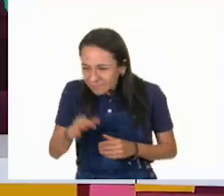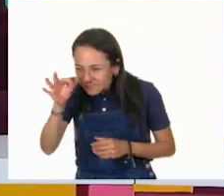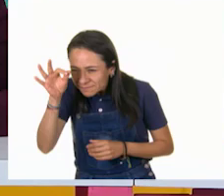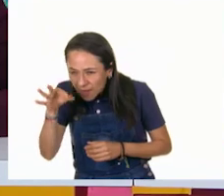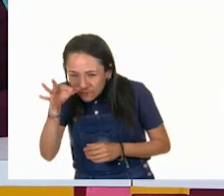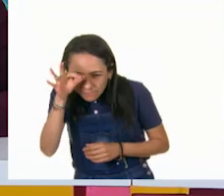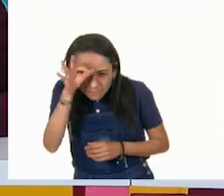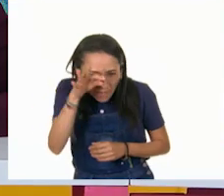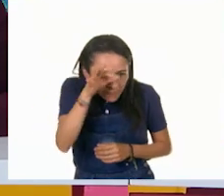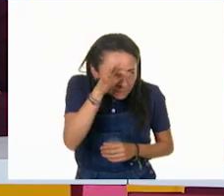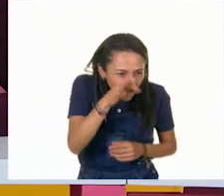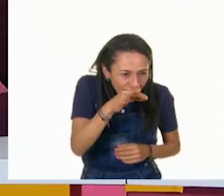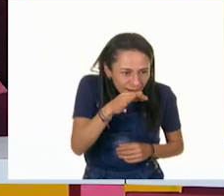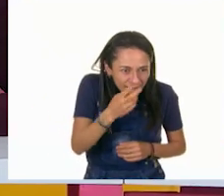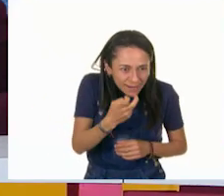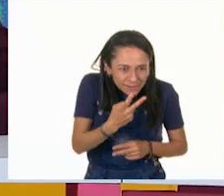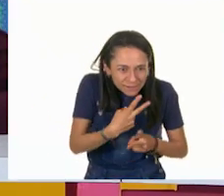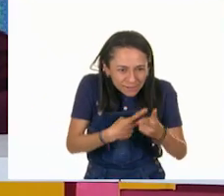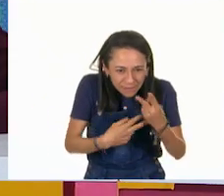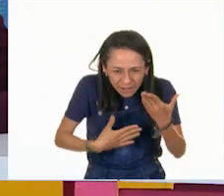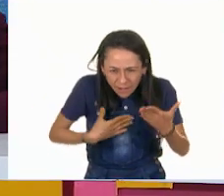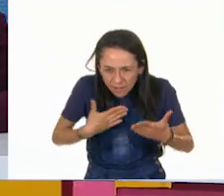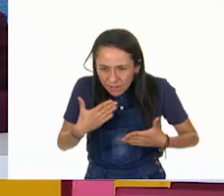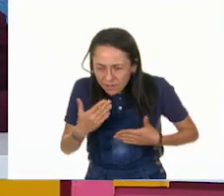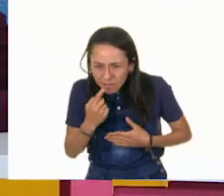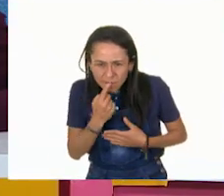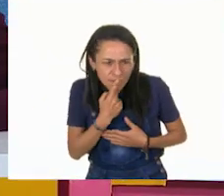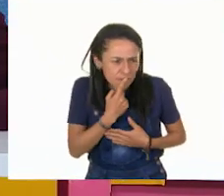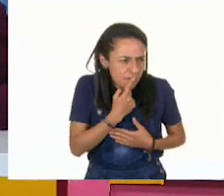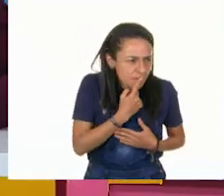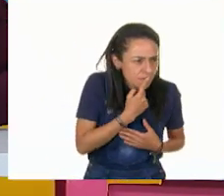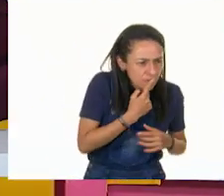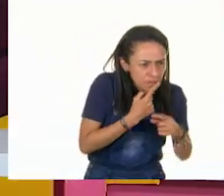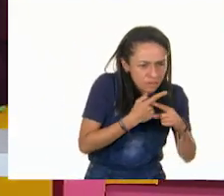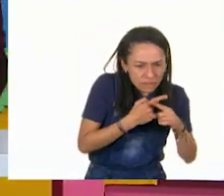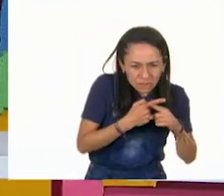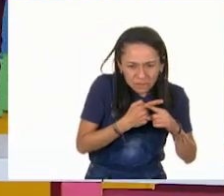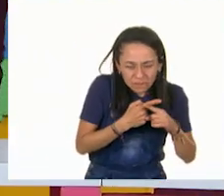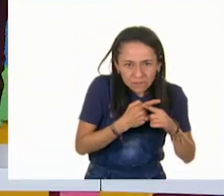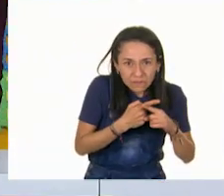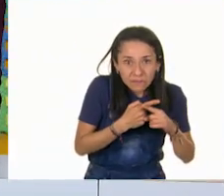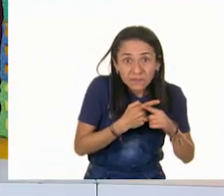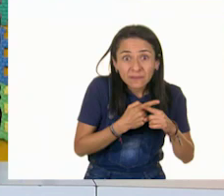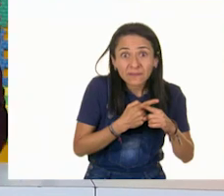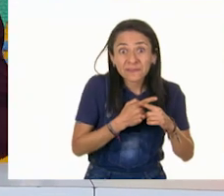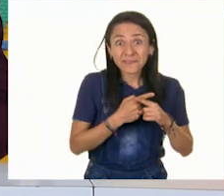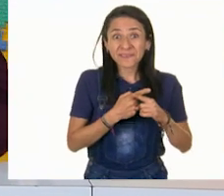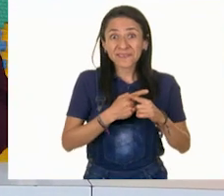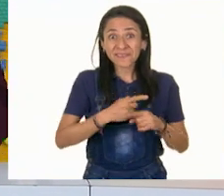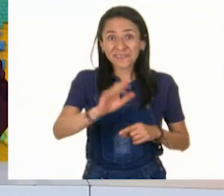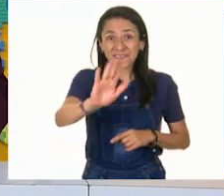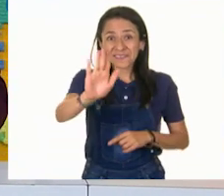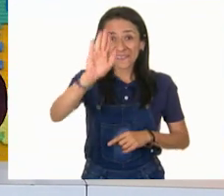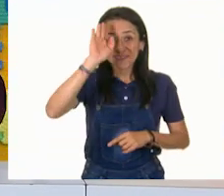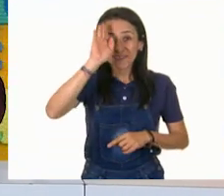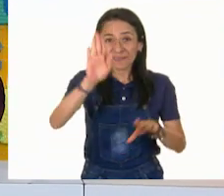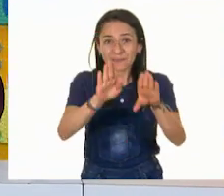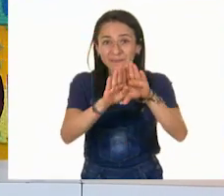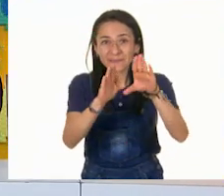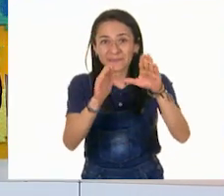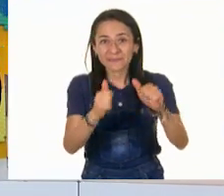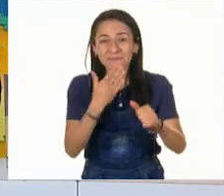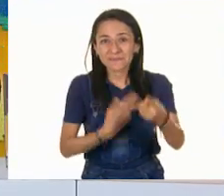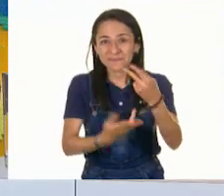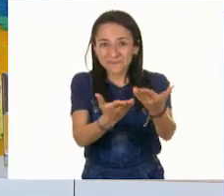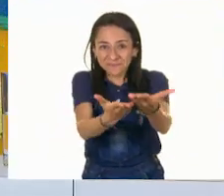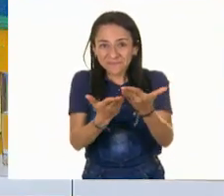Entonces, yo creo que se ven diferente a... No, pero todas se ven... ¡Ay! ¡Hola! ¡Hola! ¿Cómo están? Bienvenidas y